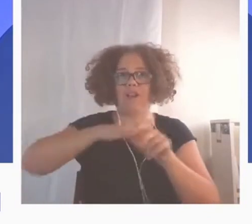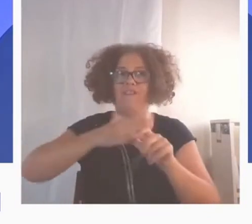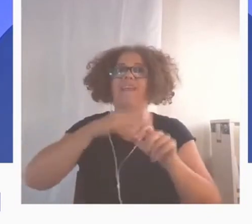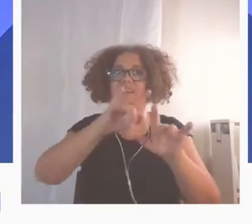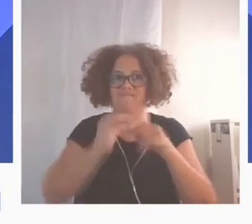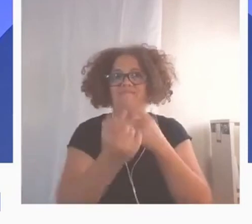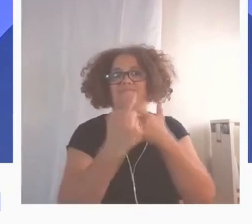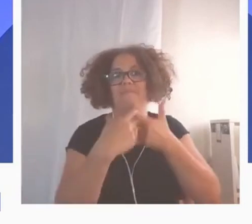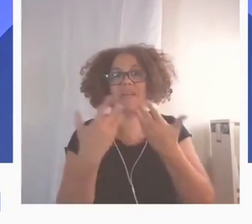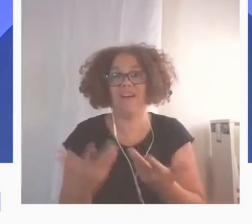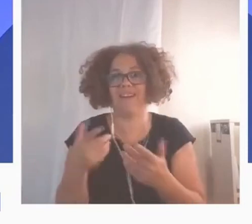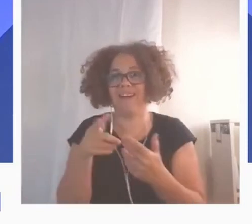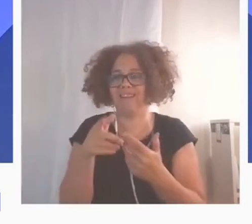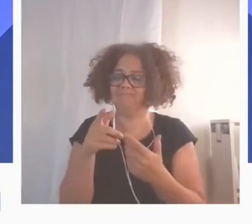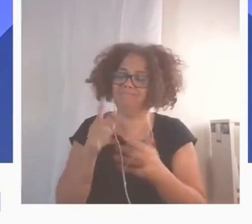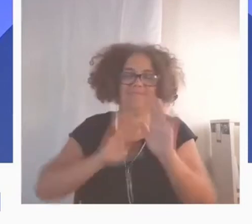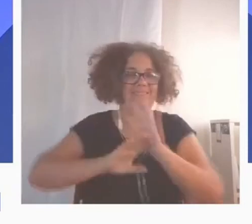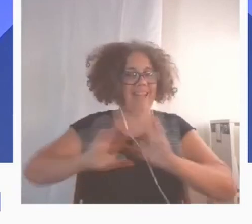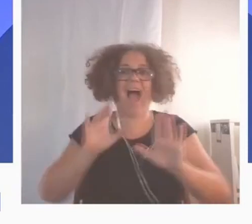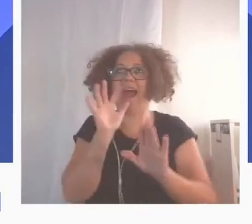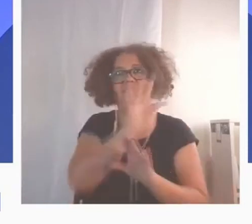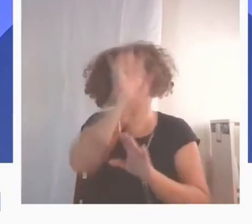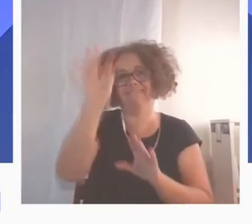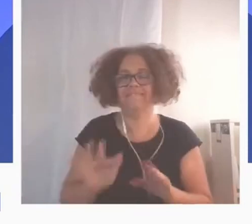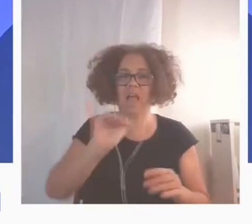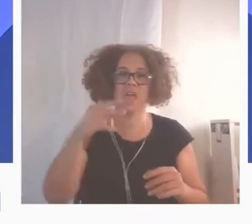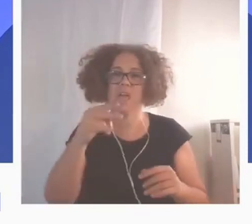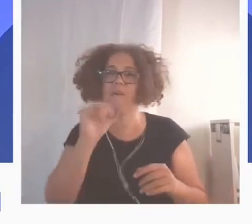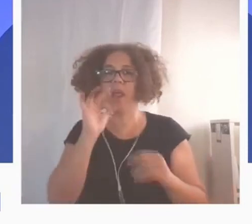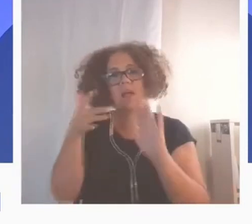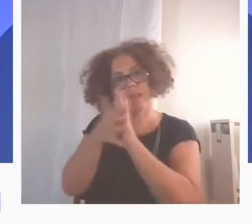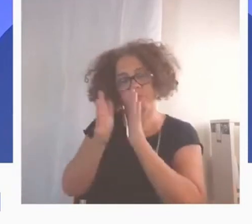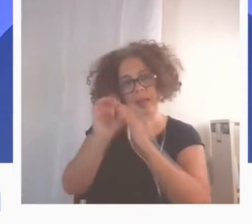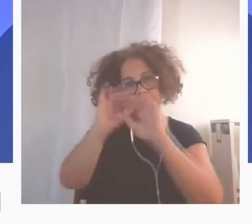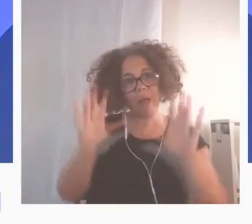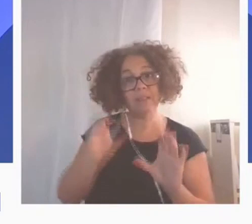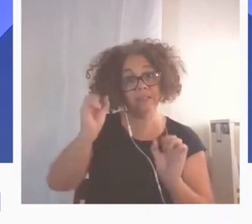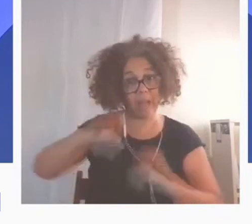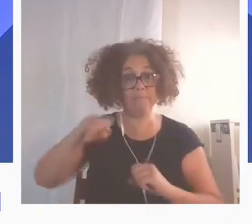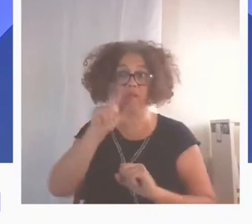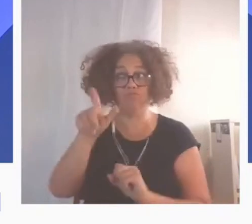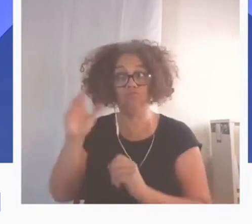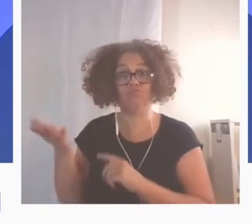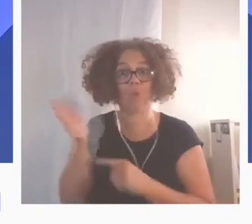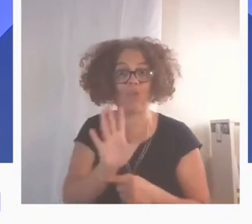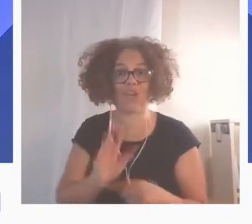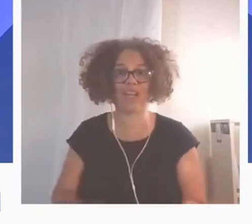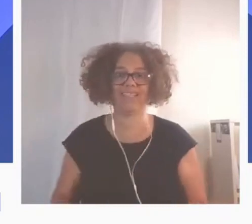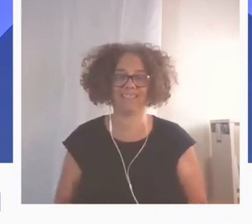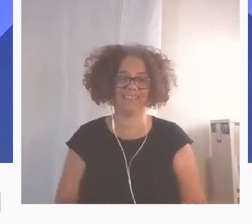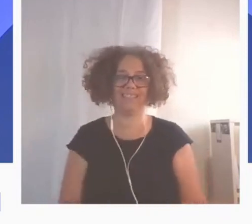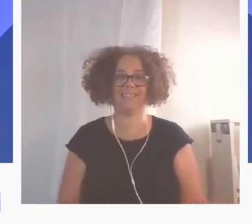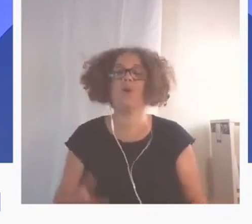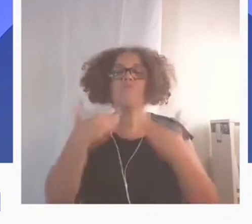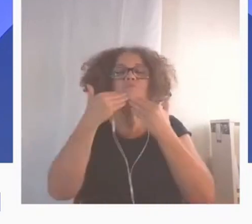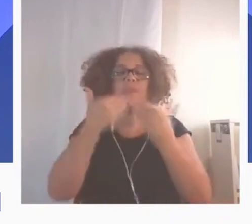aquí leo, porque ahora ya quiero que sea la propia Eider la que nos explique qué es BBK Cuna. Eider, cuando quieras, bienvenida. Muchas gracias y, bueno,